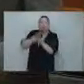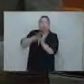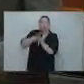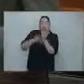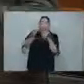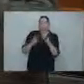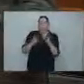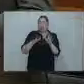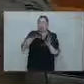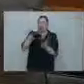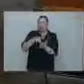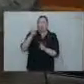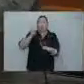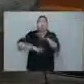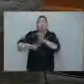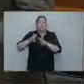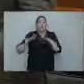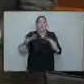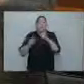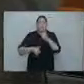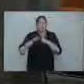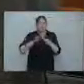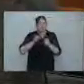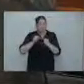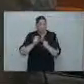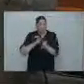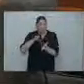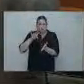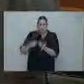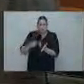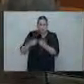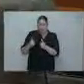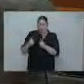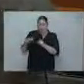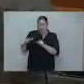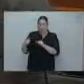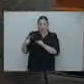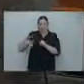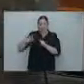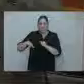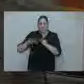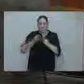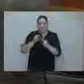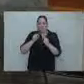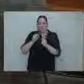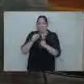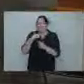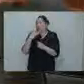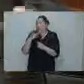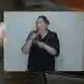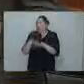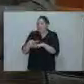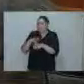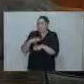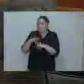que si lo que buscábamos y en los debates que hubo aquí, y hubo varios debates, unos debates que fueron prácticamente traídos a esta Cámara por todos